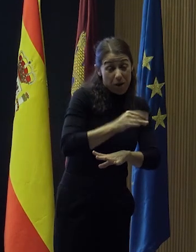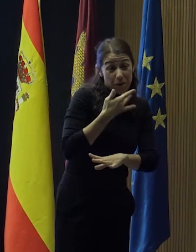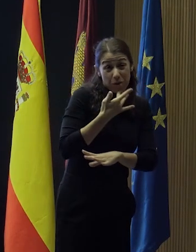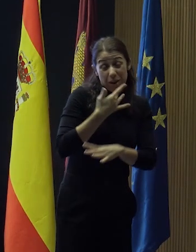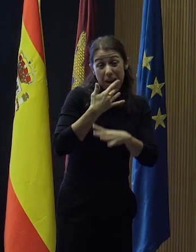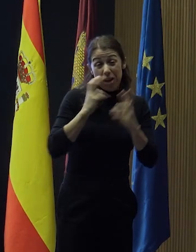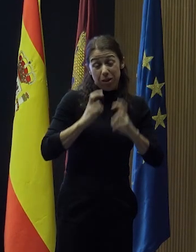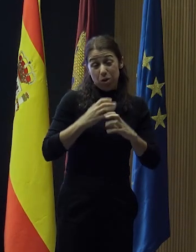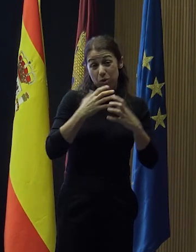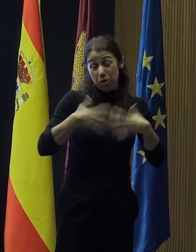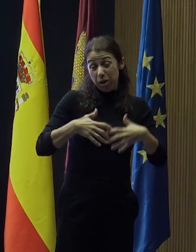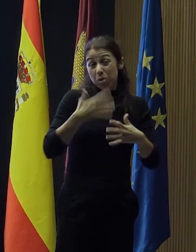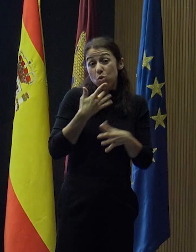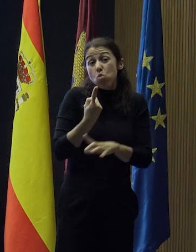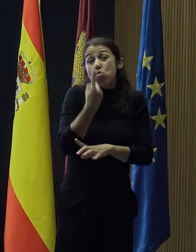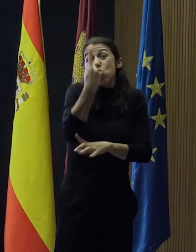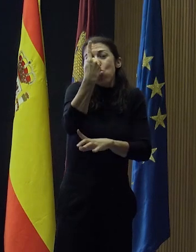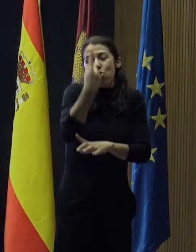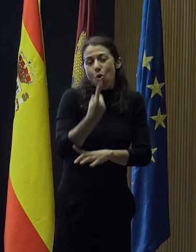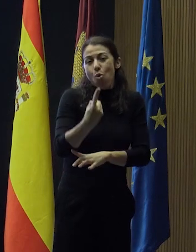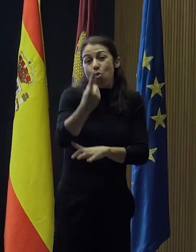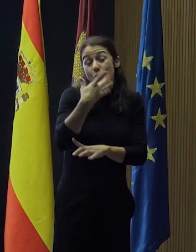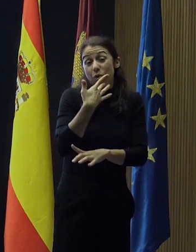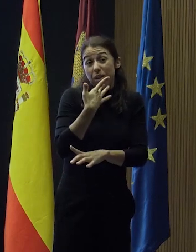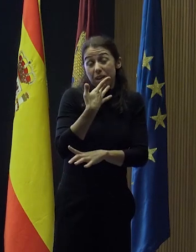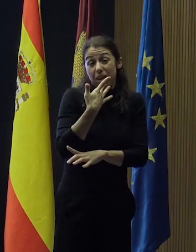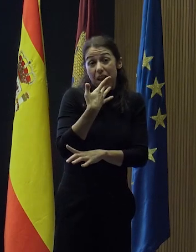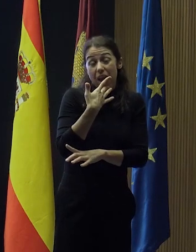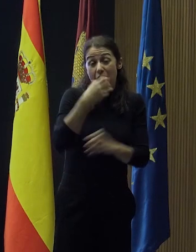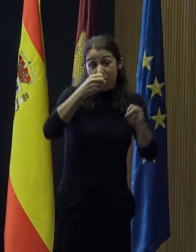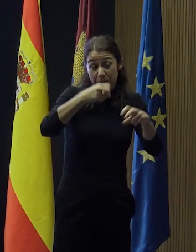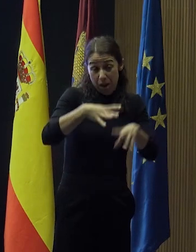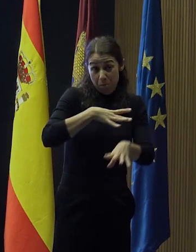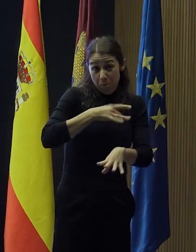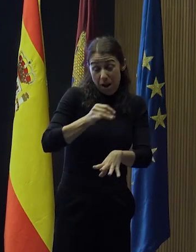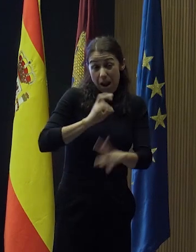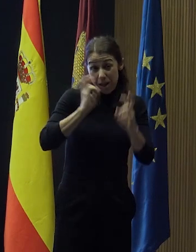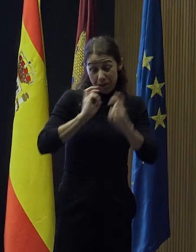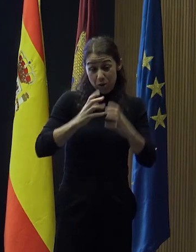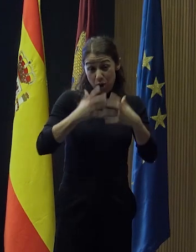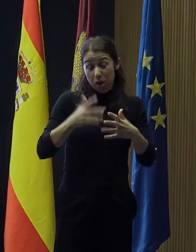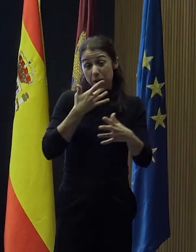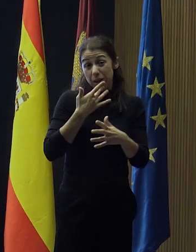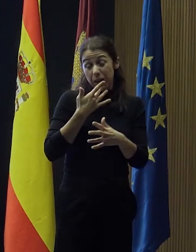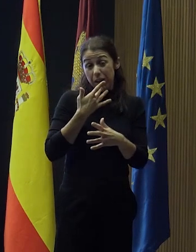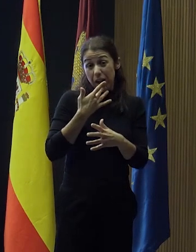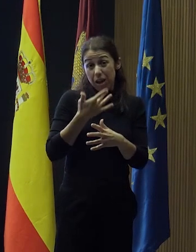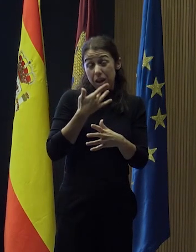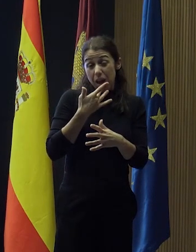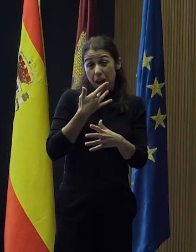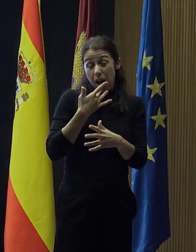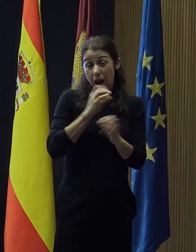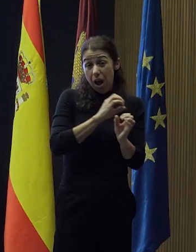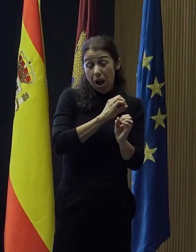oxidativo, evidentemente, es uno de los hechos que producen neurodegeneración. El estrés oxidativo es que nuestras